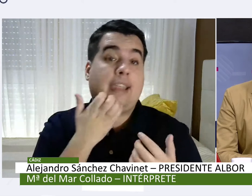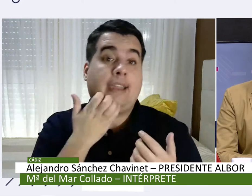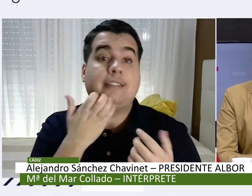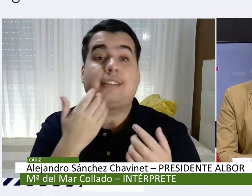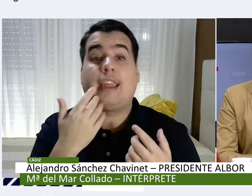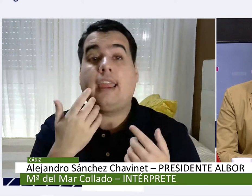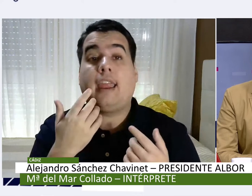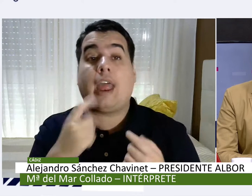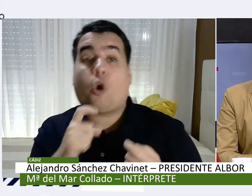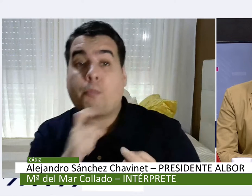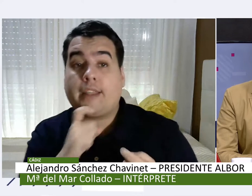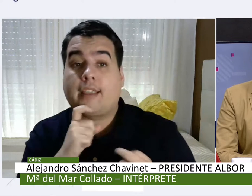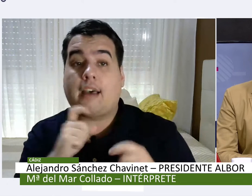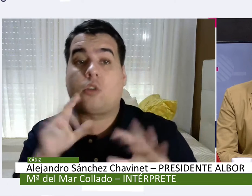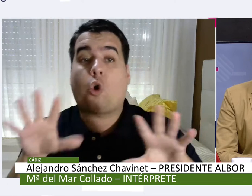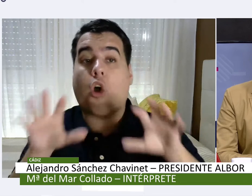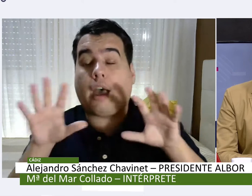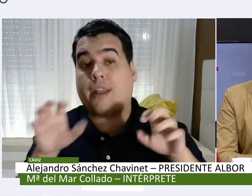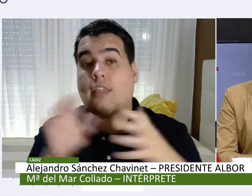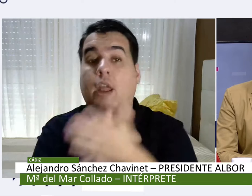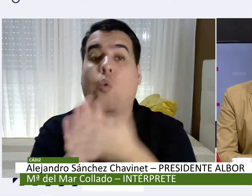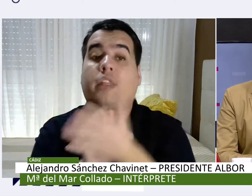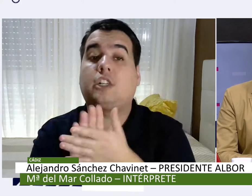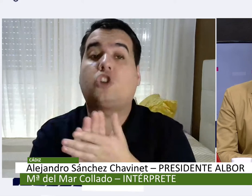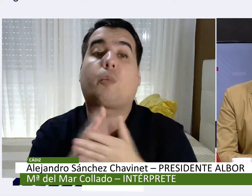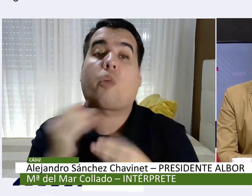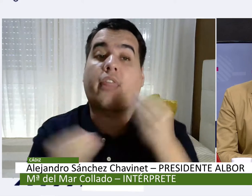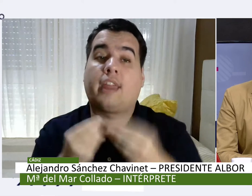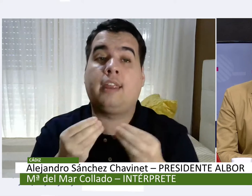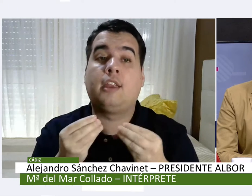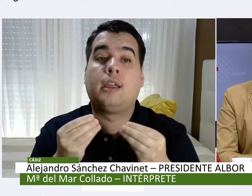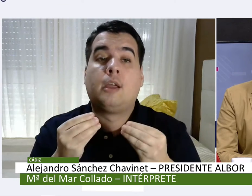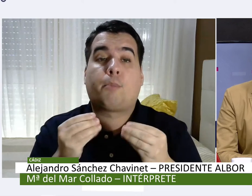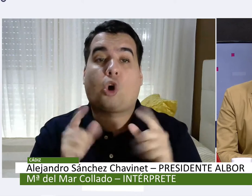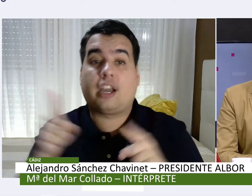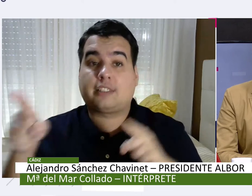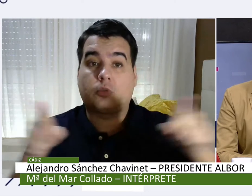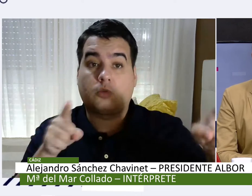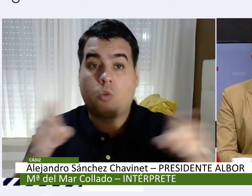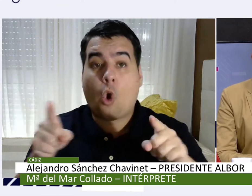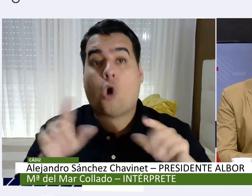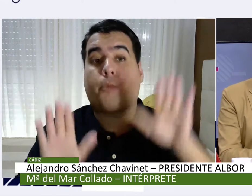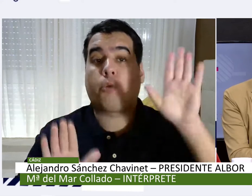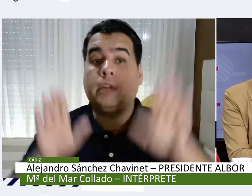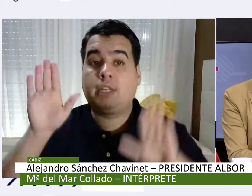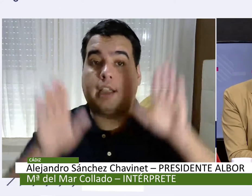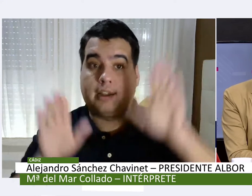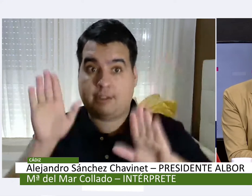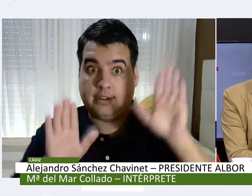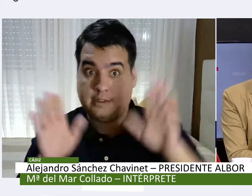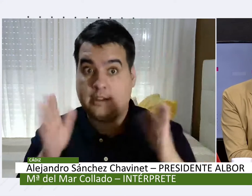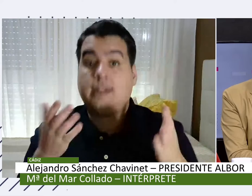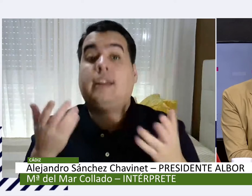Entonces, si es complicado aprender el nuevo huevecillo, se puede hacer objetos, con